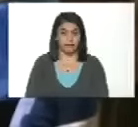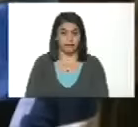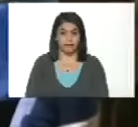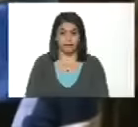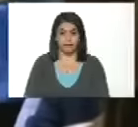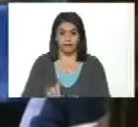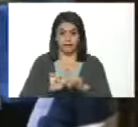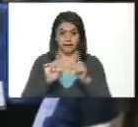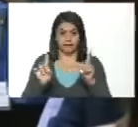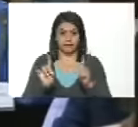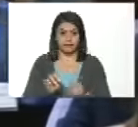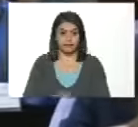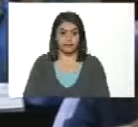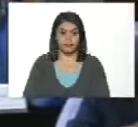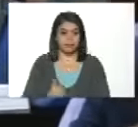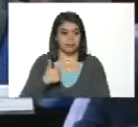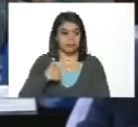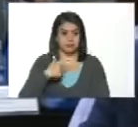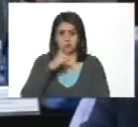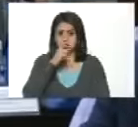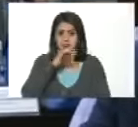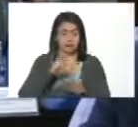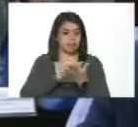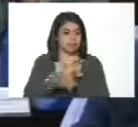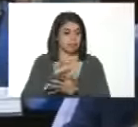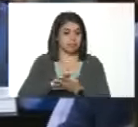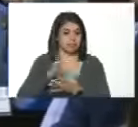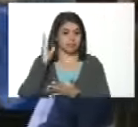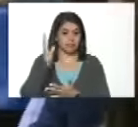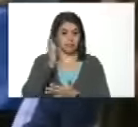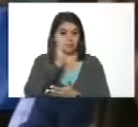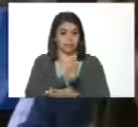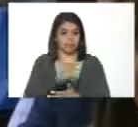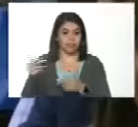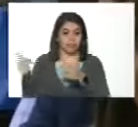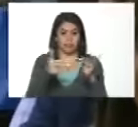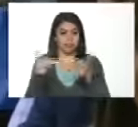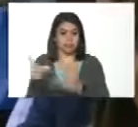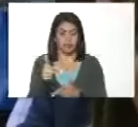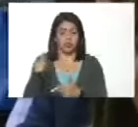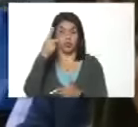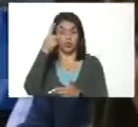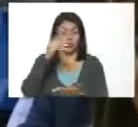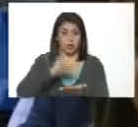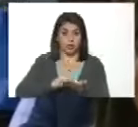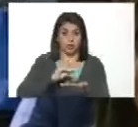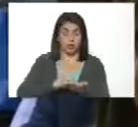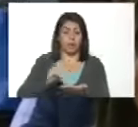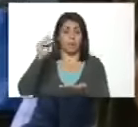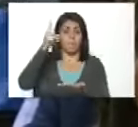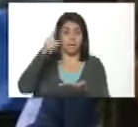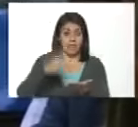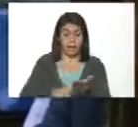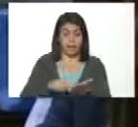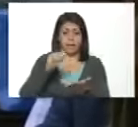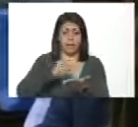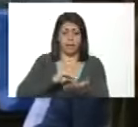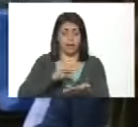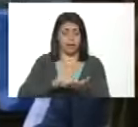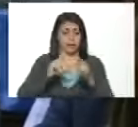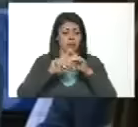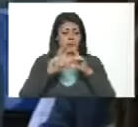Pero, fíjate, yo no tengo ningún problema con condenar la violencia una y mil veces. Pero,